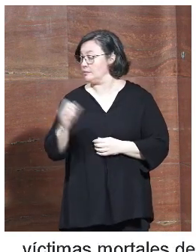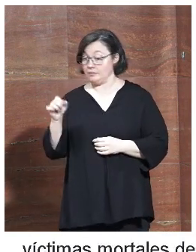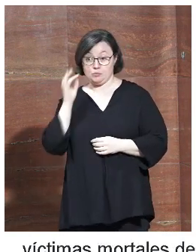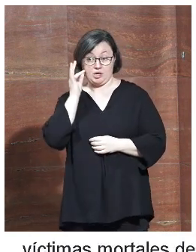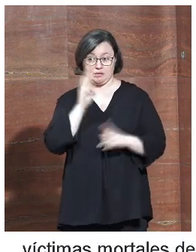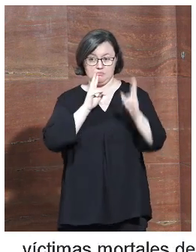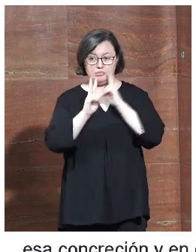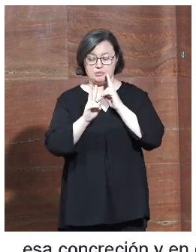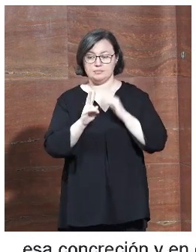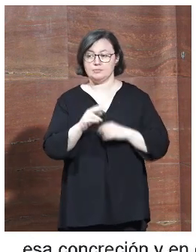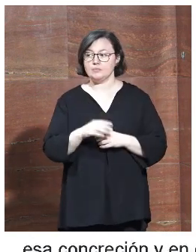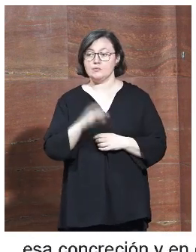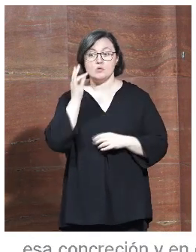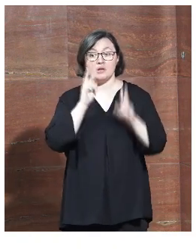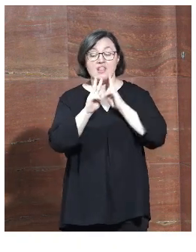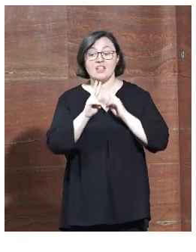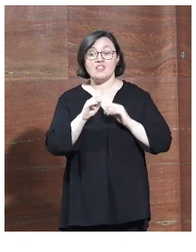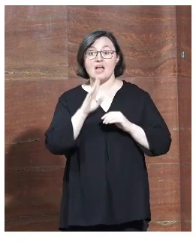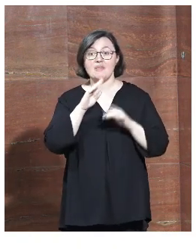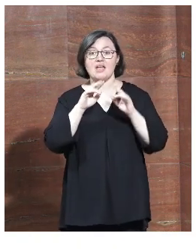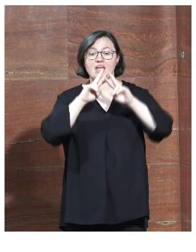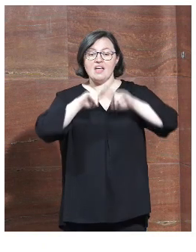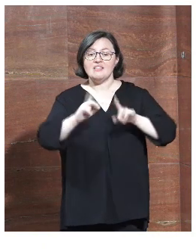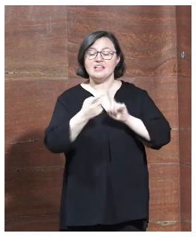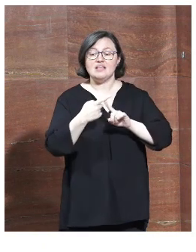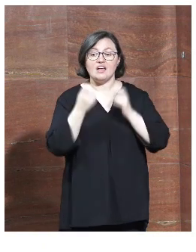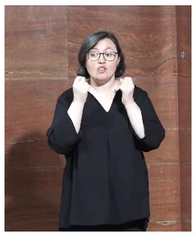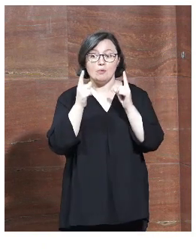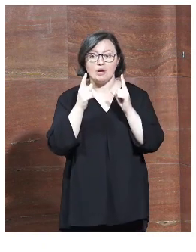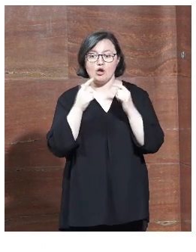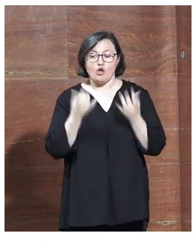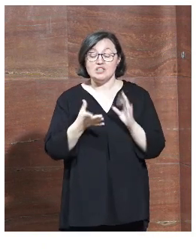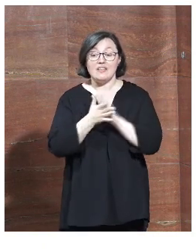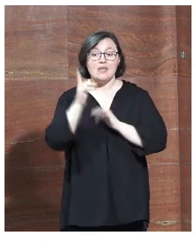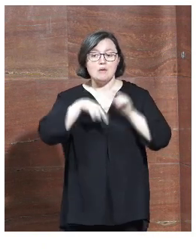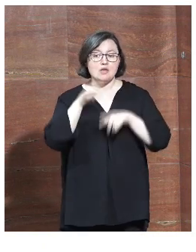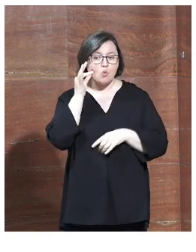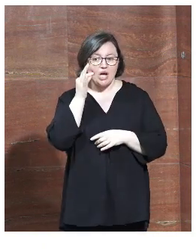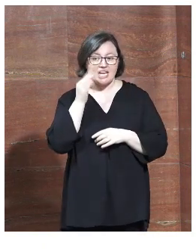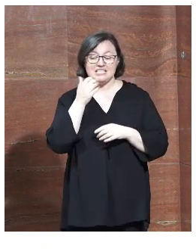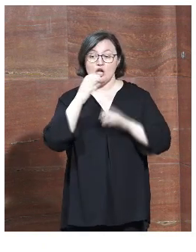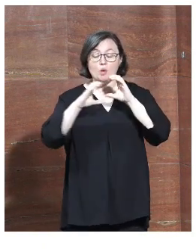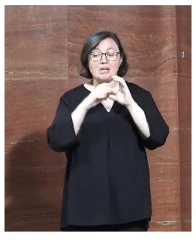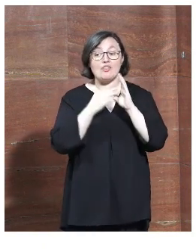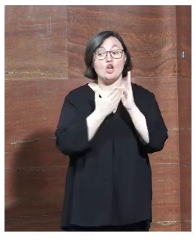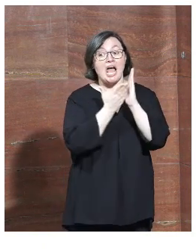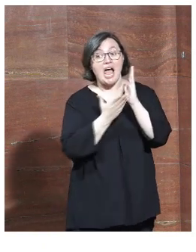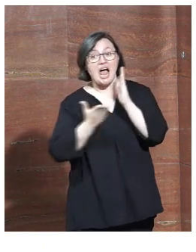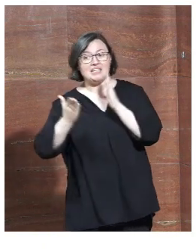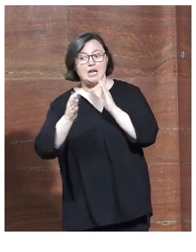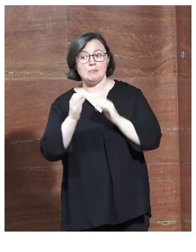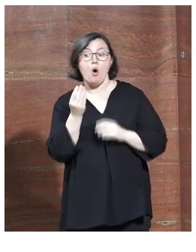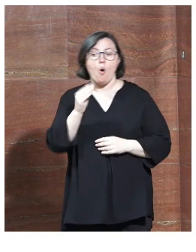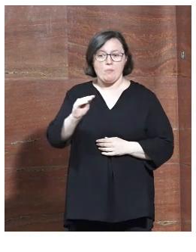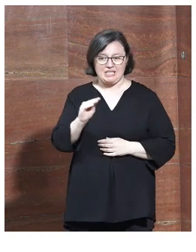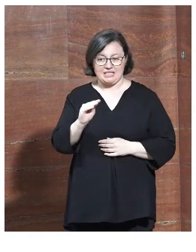Vale, con respecto a la detección precoz va a depender de si la mujer utiliza comunicación aumentativa o alternativa y dentro